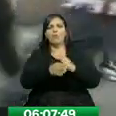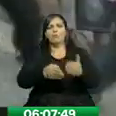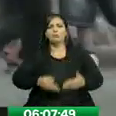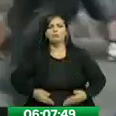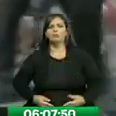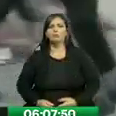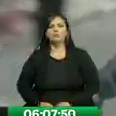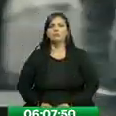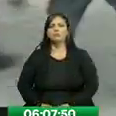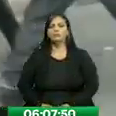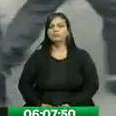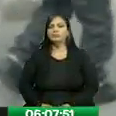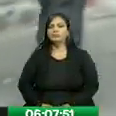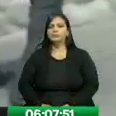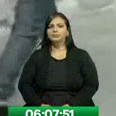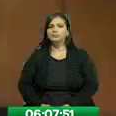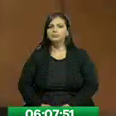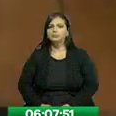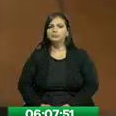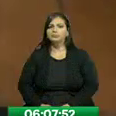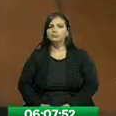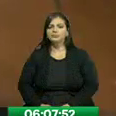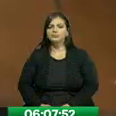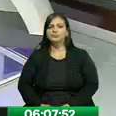ciudad de Cuenca, Francisco Ramírez.